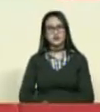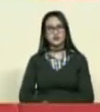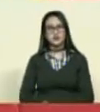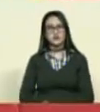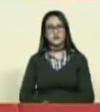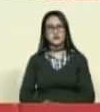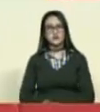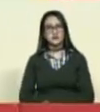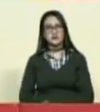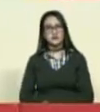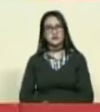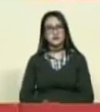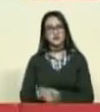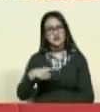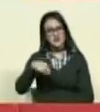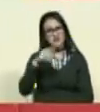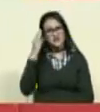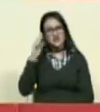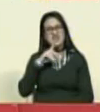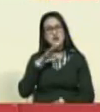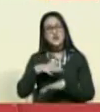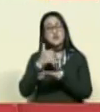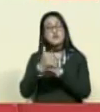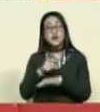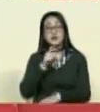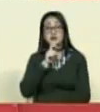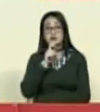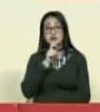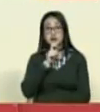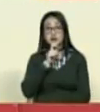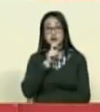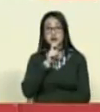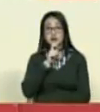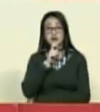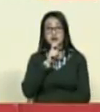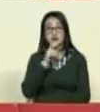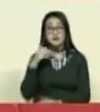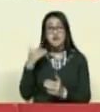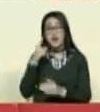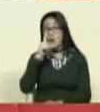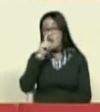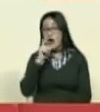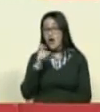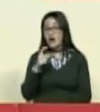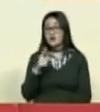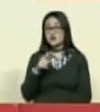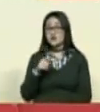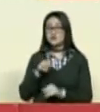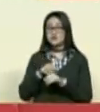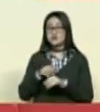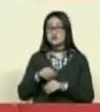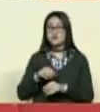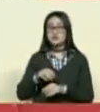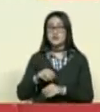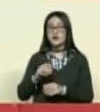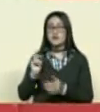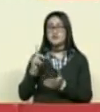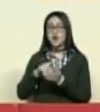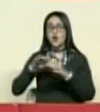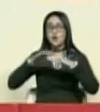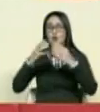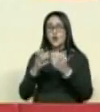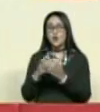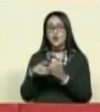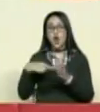Ah, pero ustedes saben quién es el culpable, que se ha dedicado durante más de un año a recorrer el mundo,